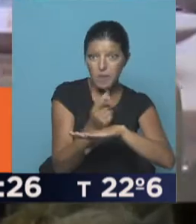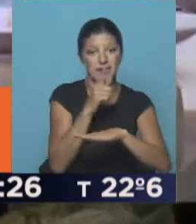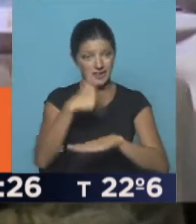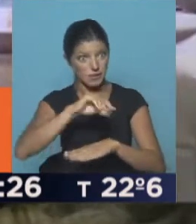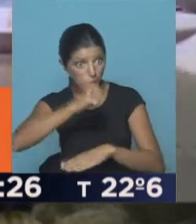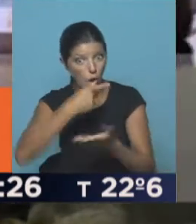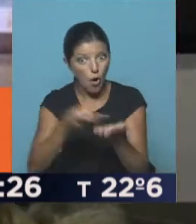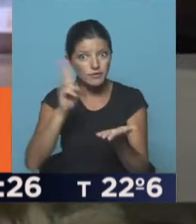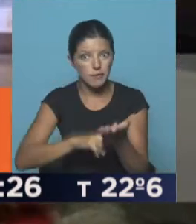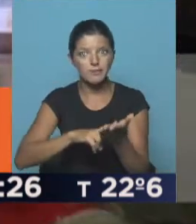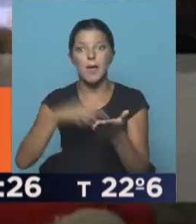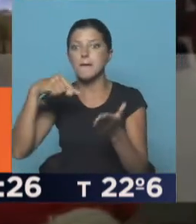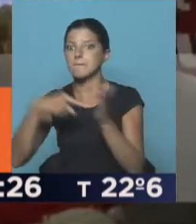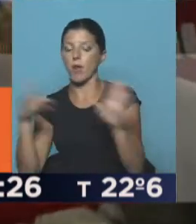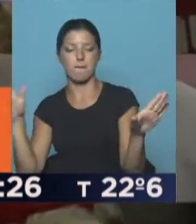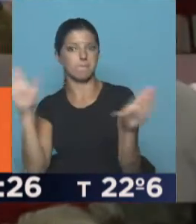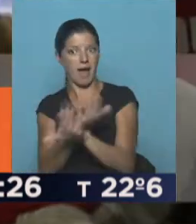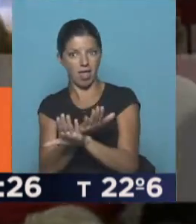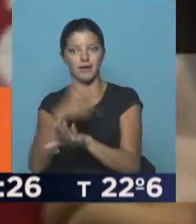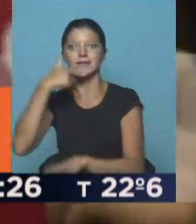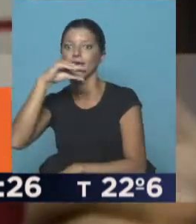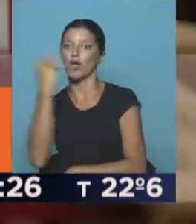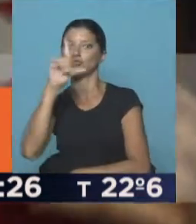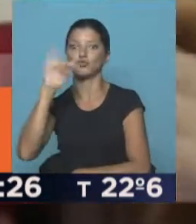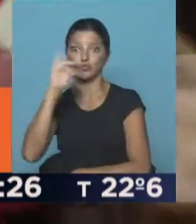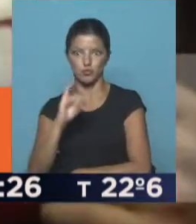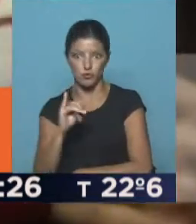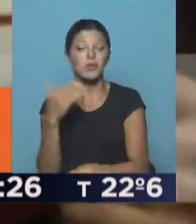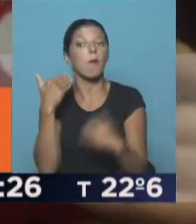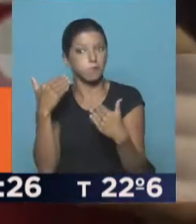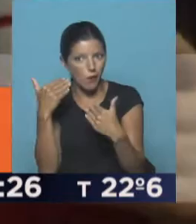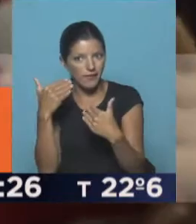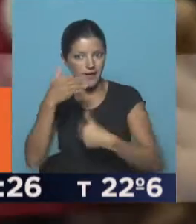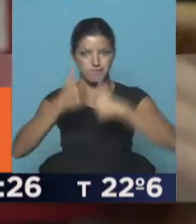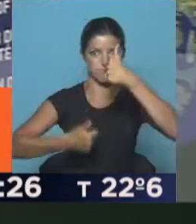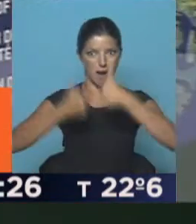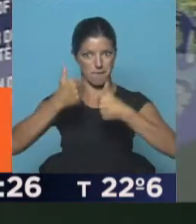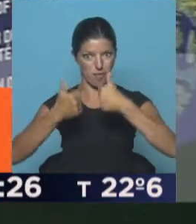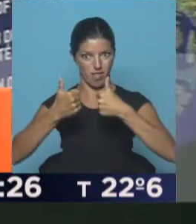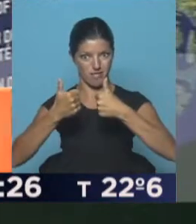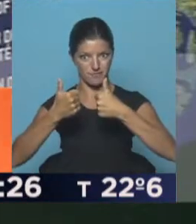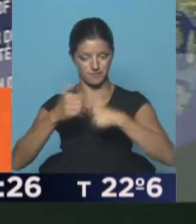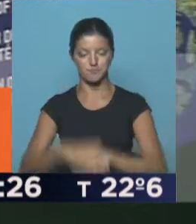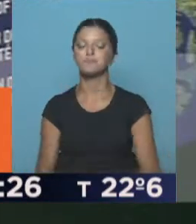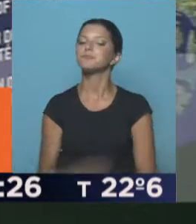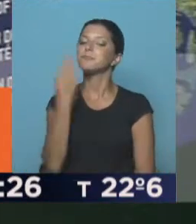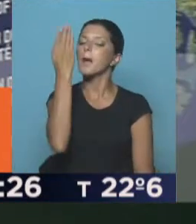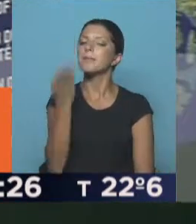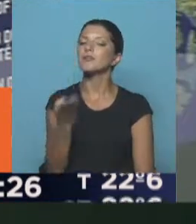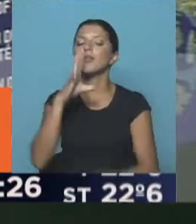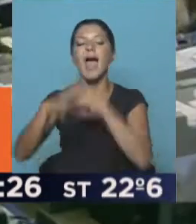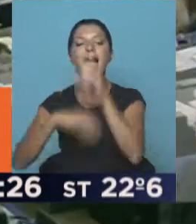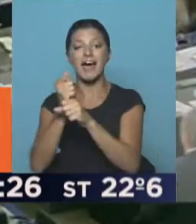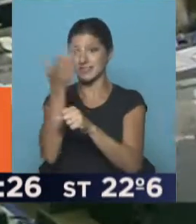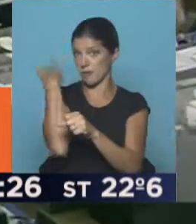entrada en escena el socialdemócrata Martin Schulz, quien podría discutir esa posibilidad. Schulz, hasta enero de